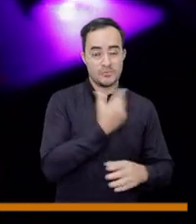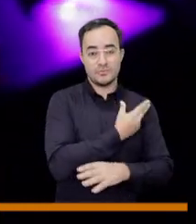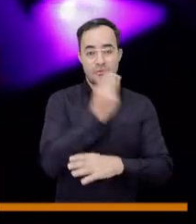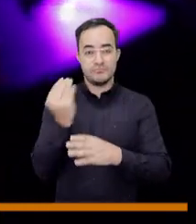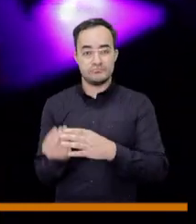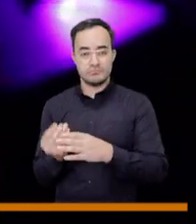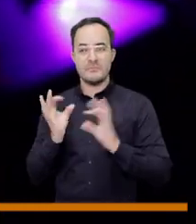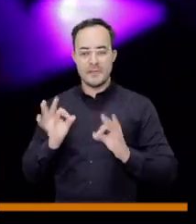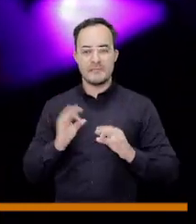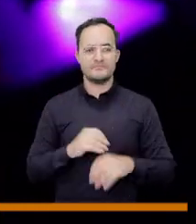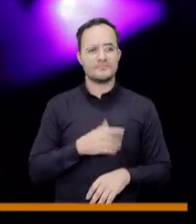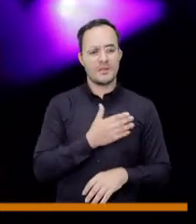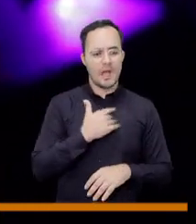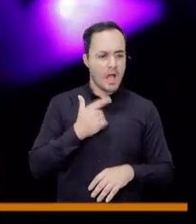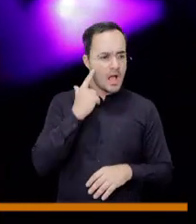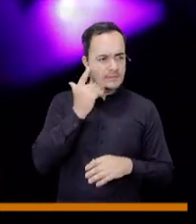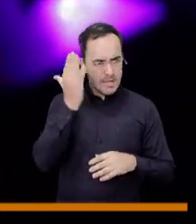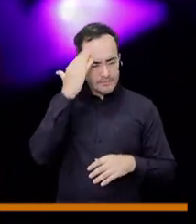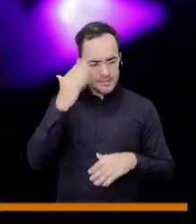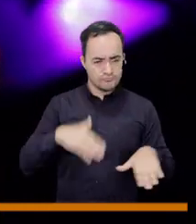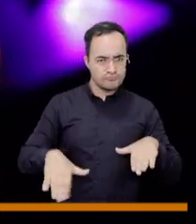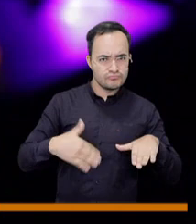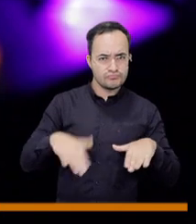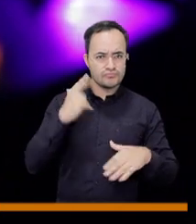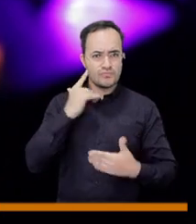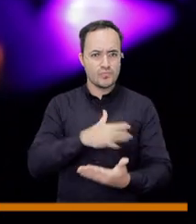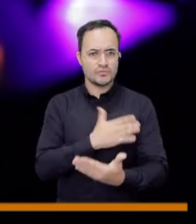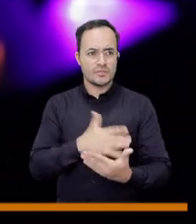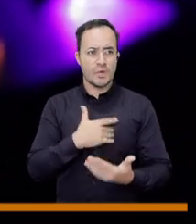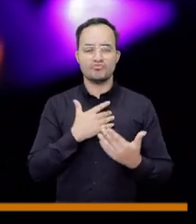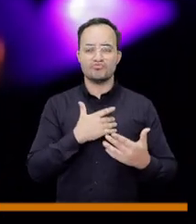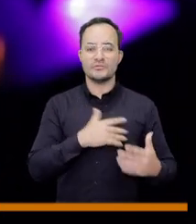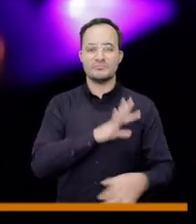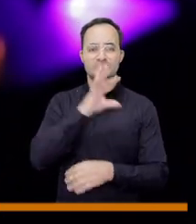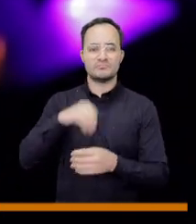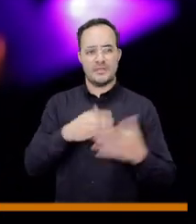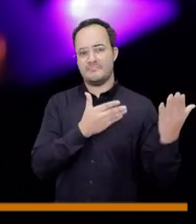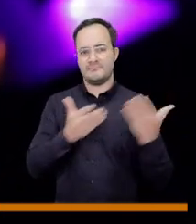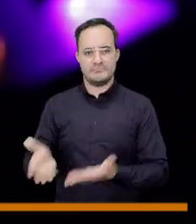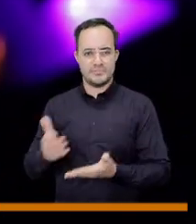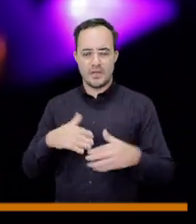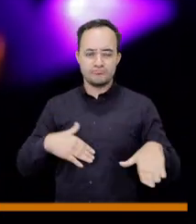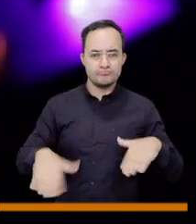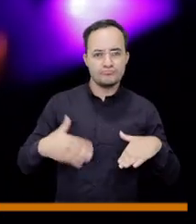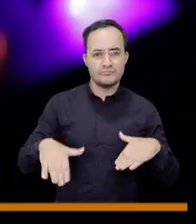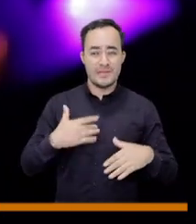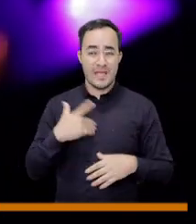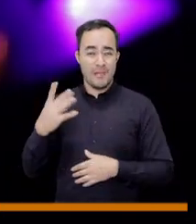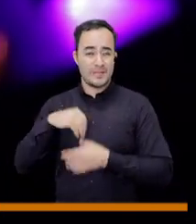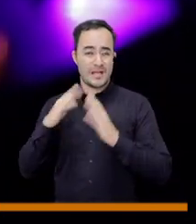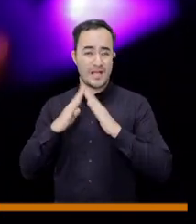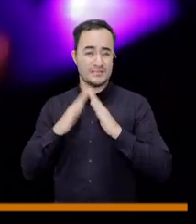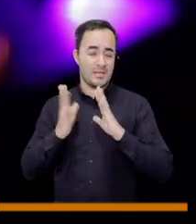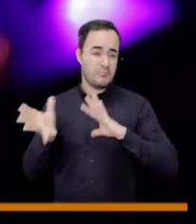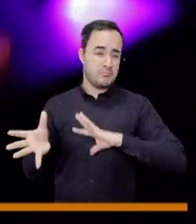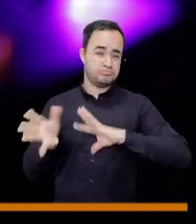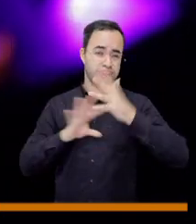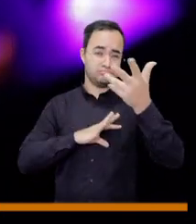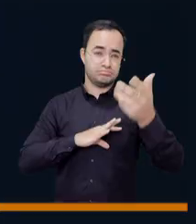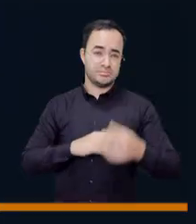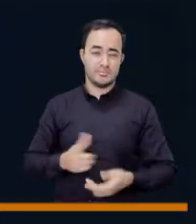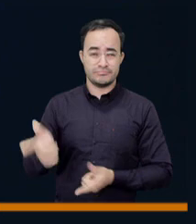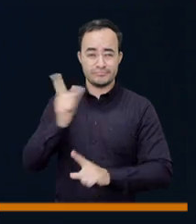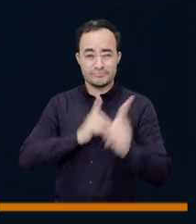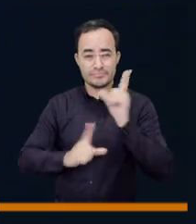se encierran allí contratan una consola un chico que maneja una consola ponen música todo el día y dentro de estas casas se